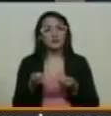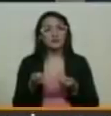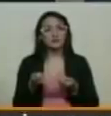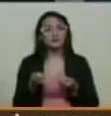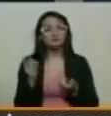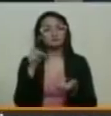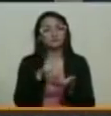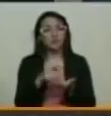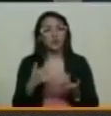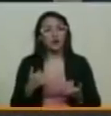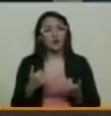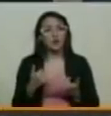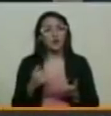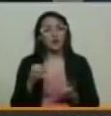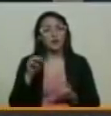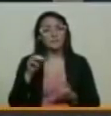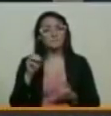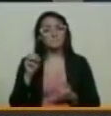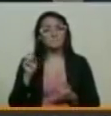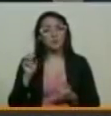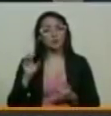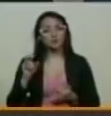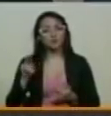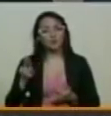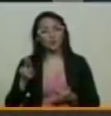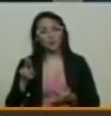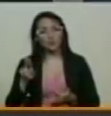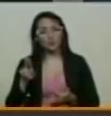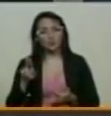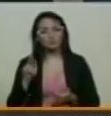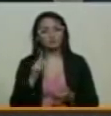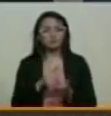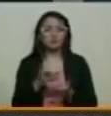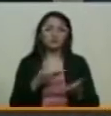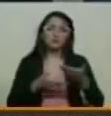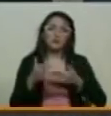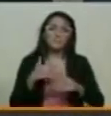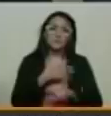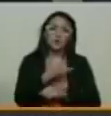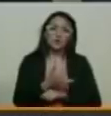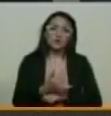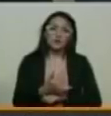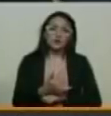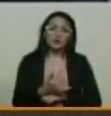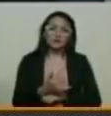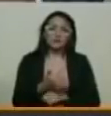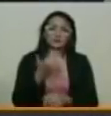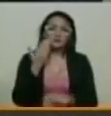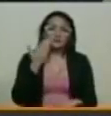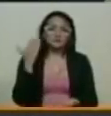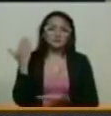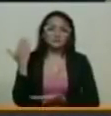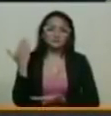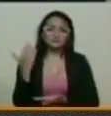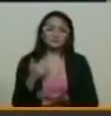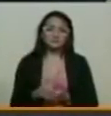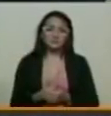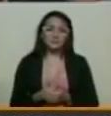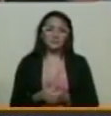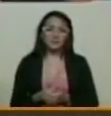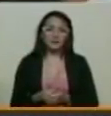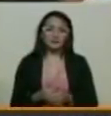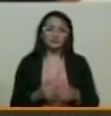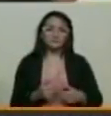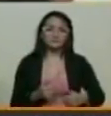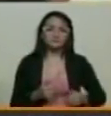se encuentra ahora mismo en Moscú, capital rusa, para afianzar los proyectos en la noción euroasiática. Les contamos que Serpa